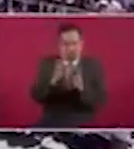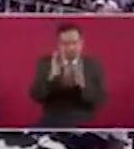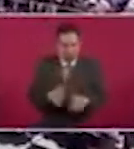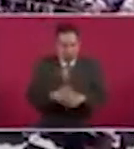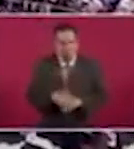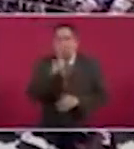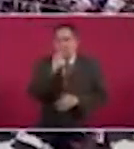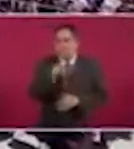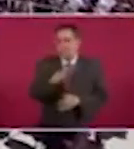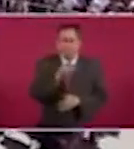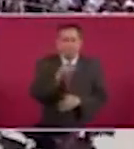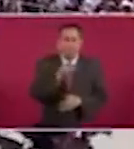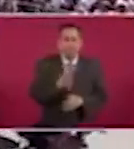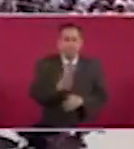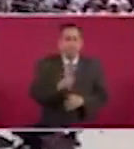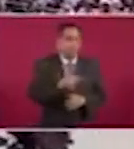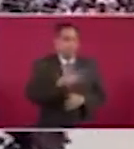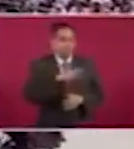que nos empaña